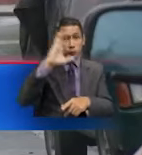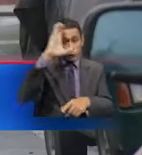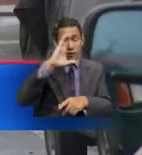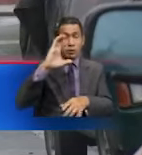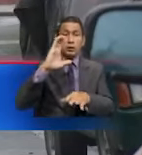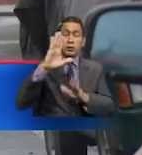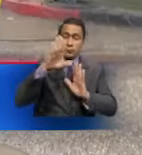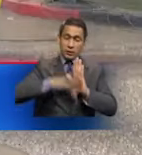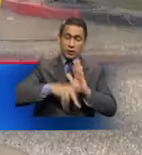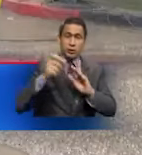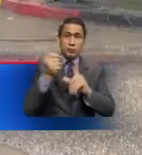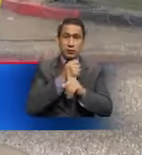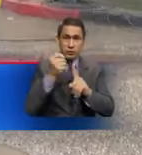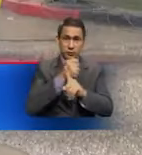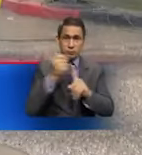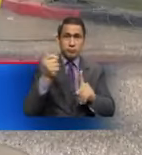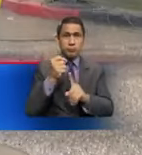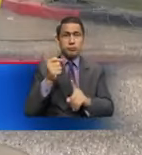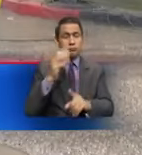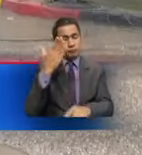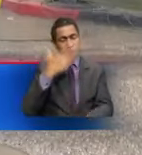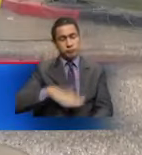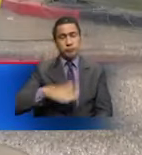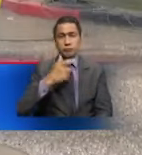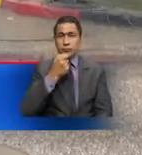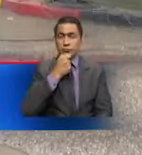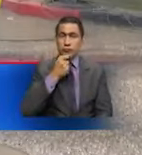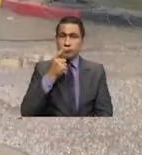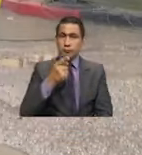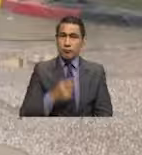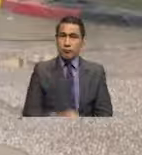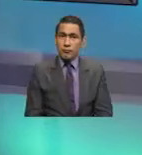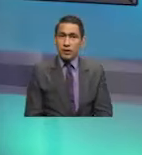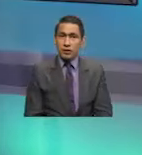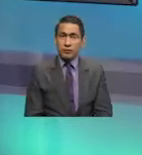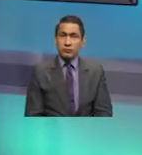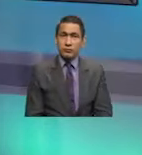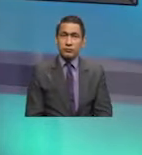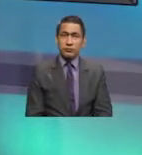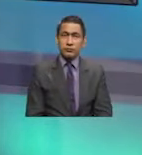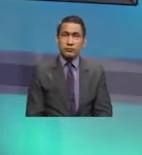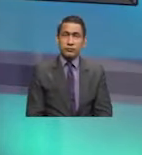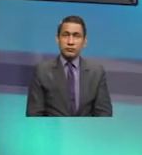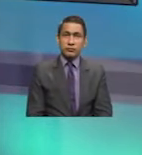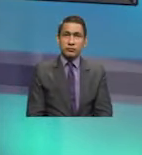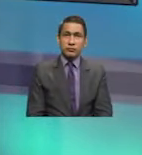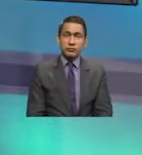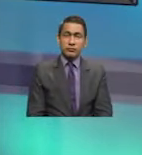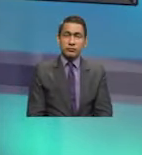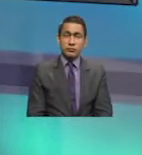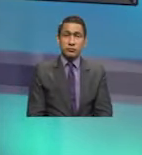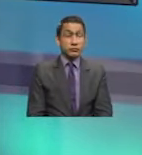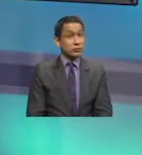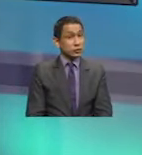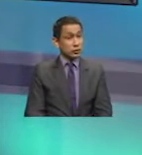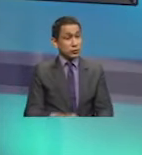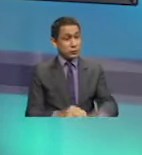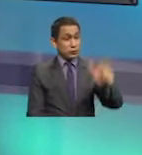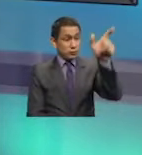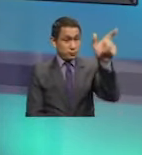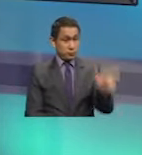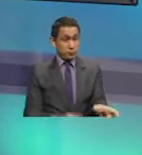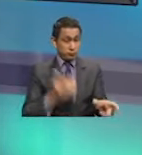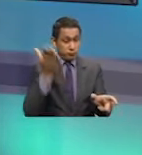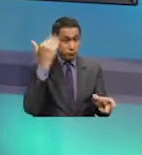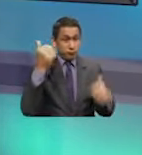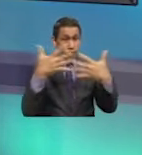violento. Jorge García, TC Televisión. Un sujeto con antecedentes penales